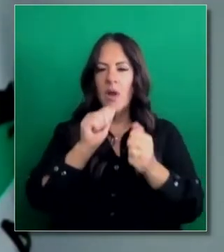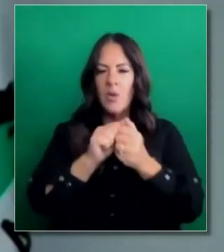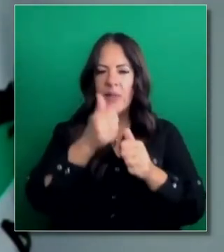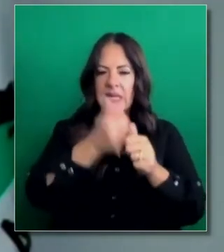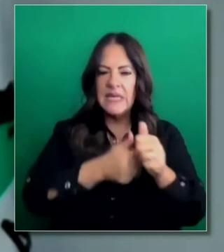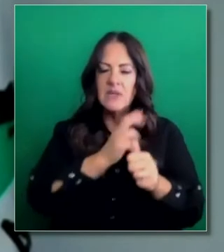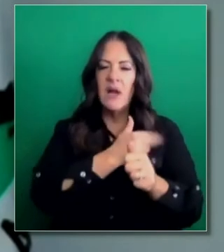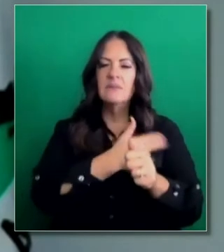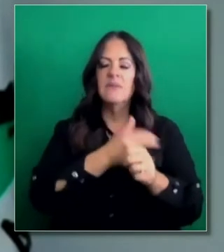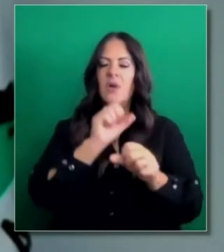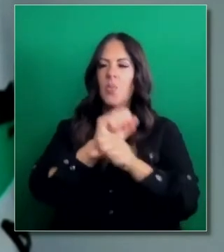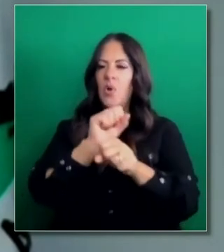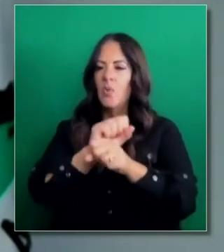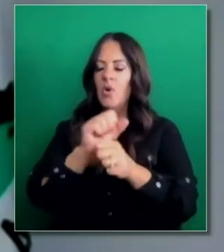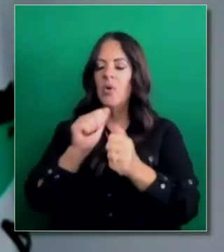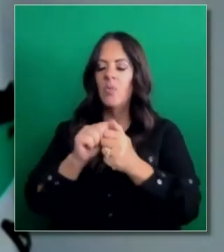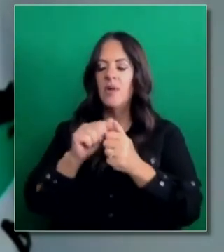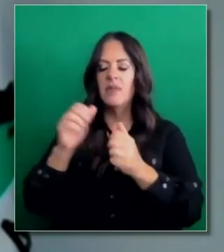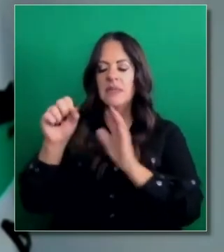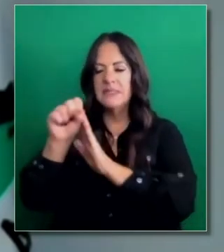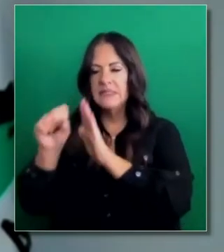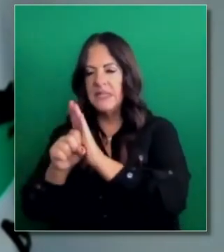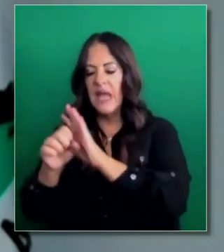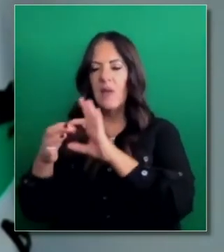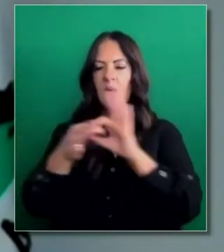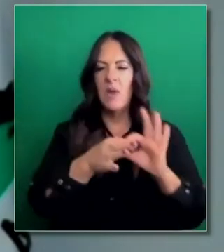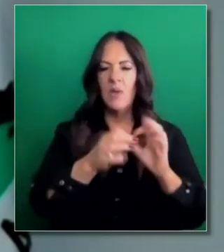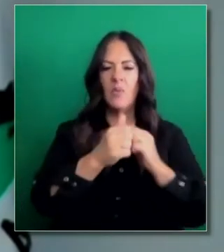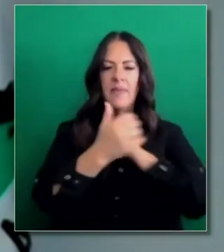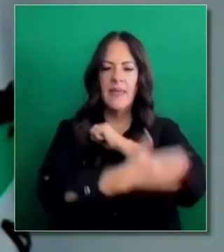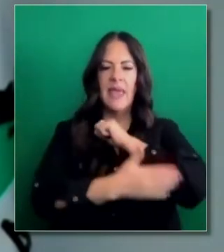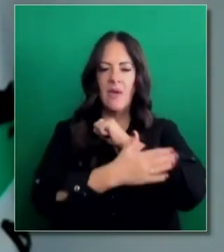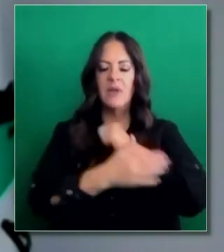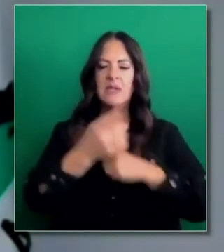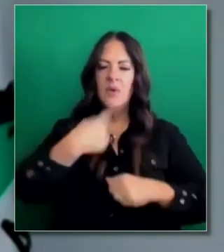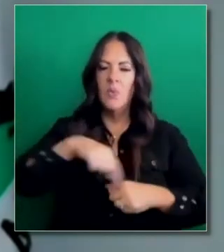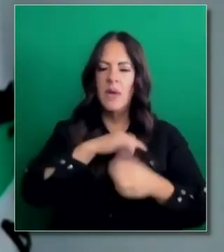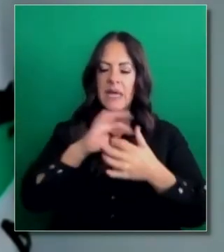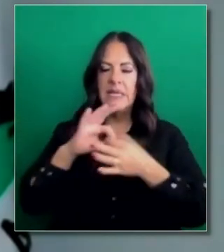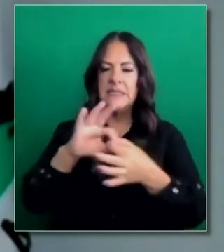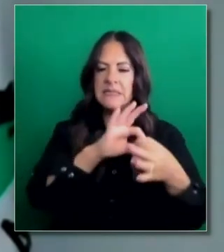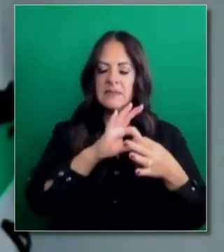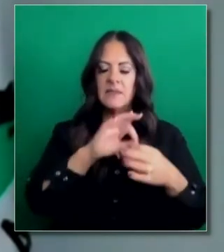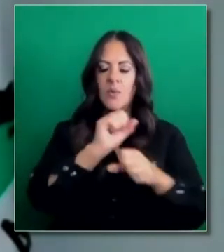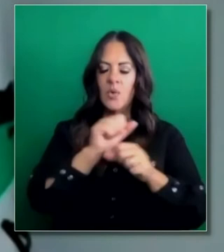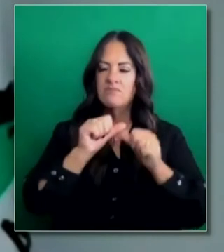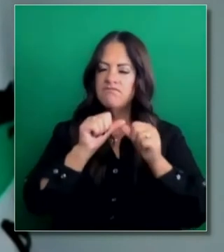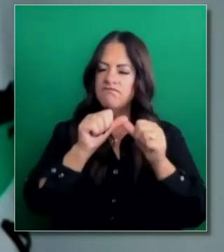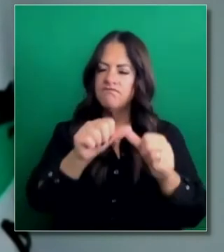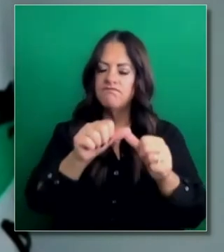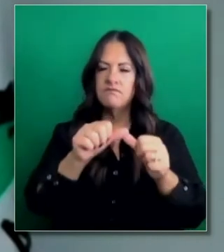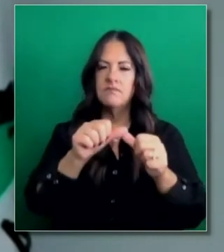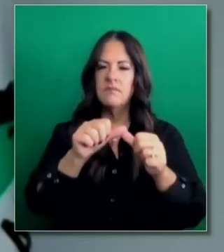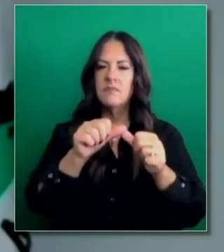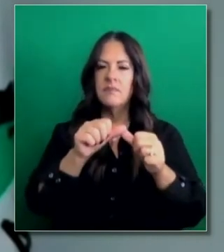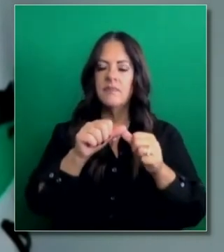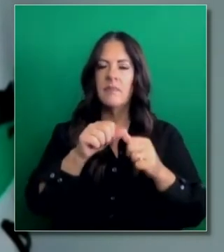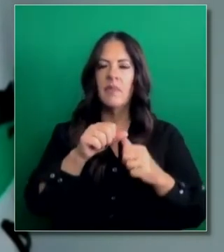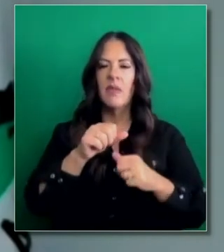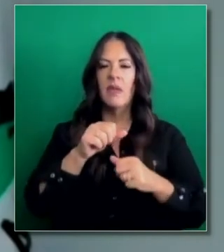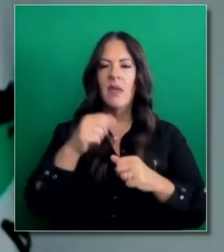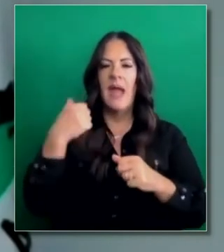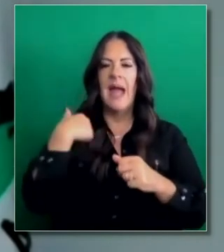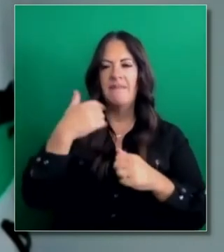falta esto trabajando allegada mente con los condados los hospitales para poder sobrepasar las próximas 2 semanas